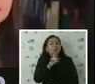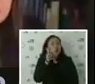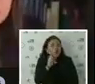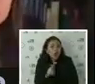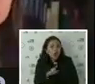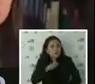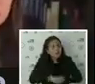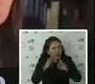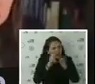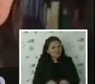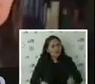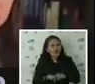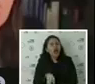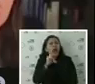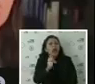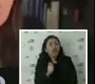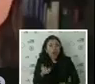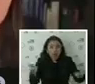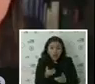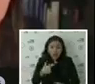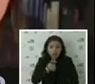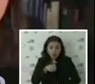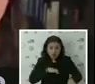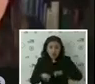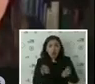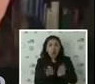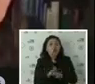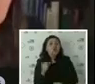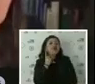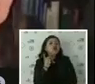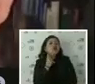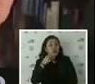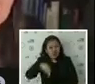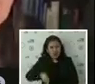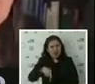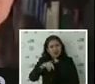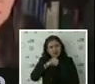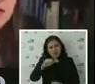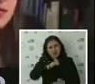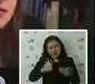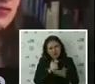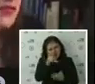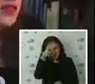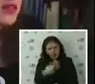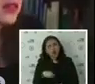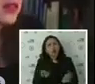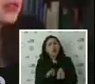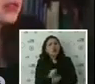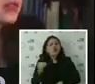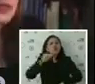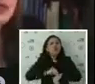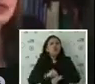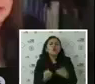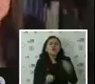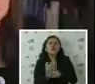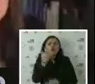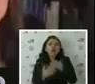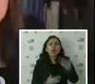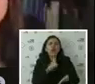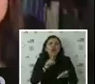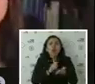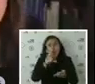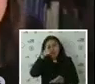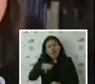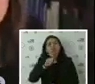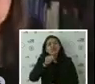resaltar que realicé en mi labor como diputada del Congreso de la Ciudad de México una iniciativa de ley a fin de regular el